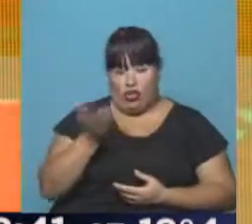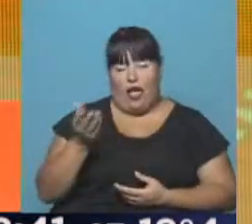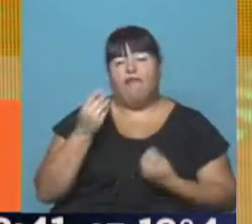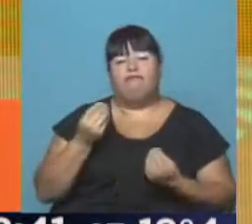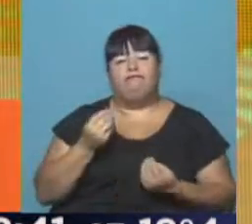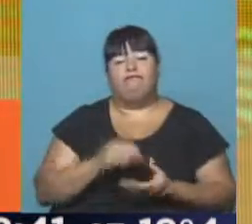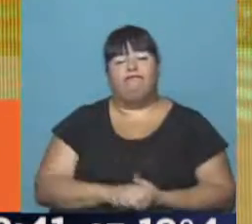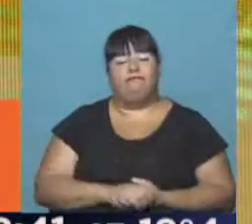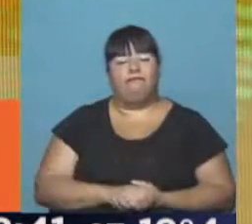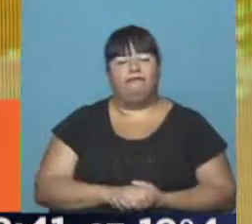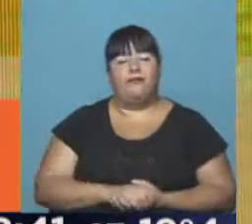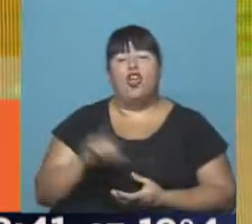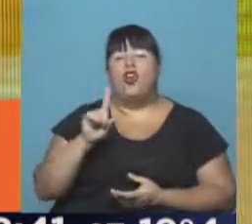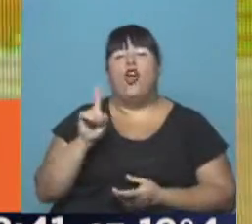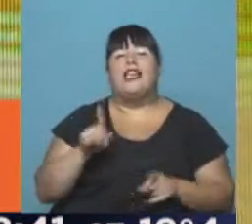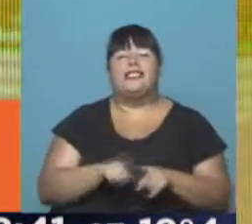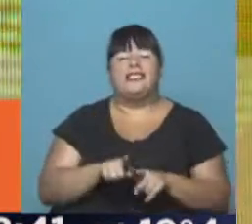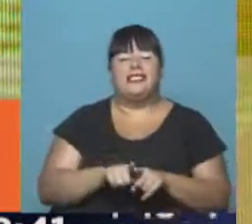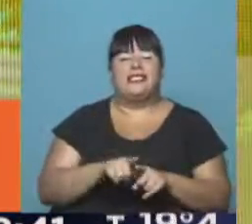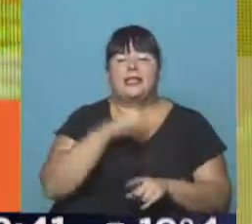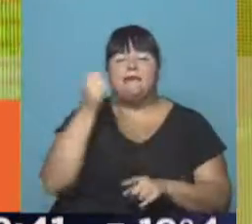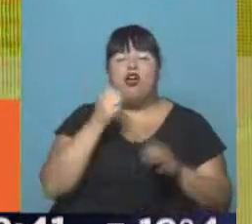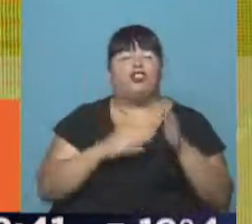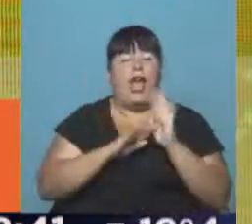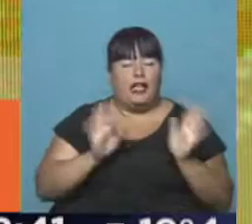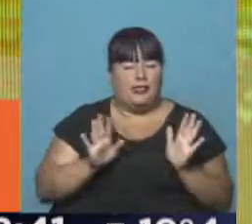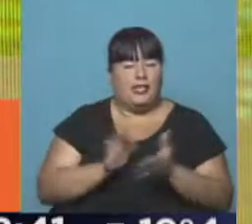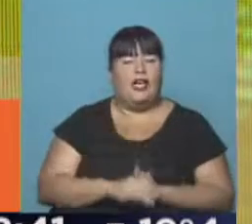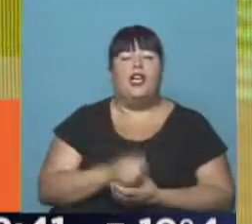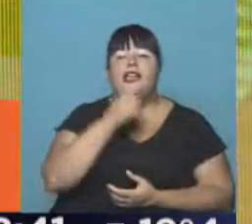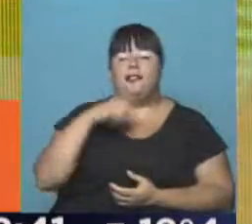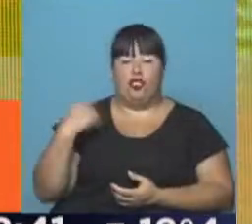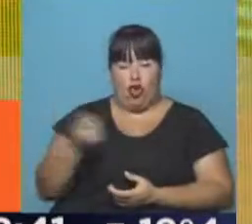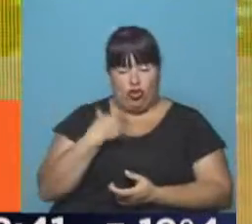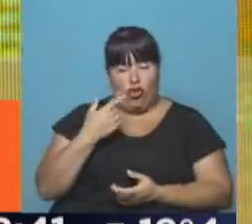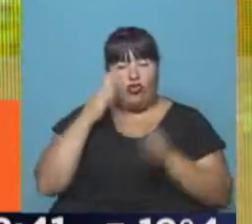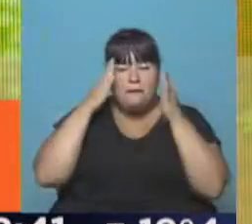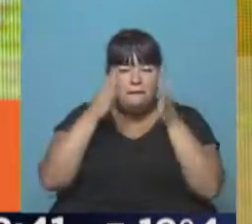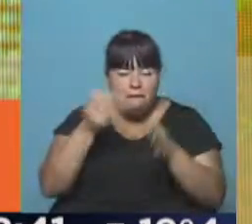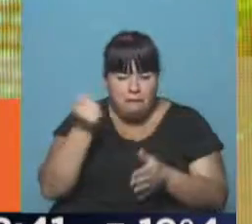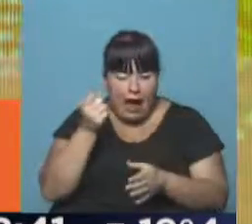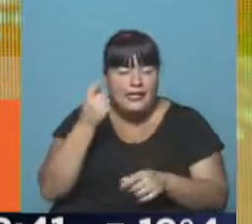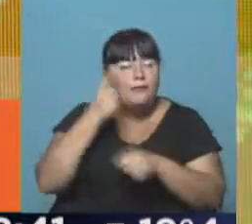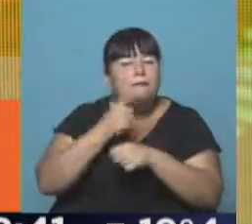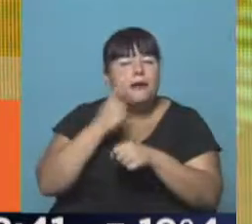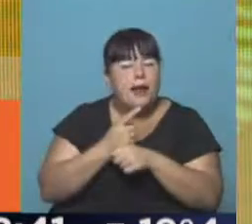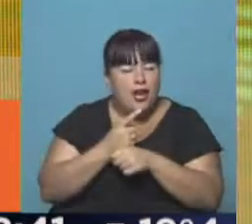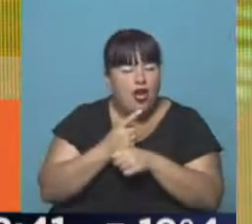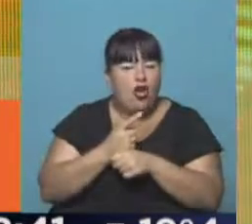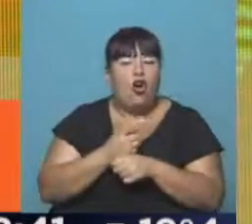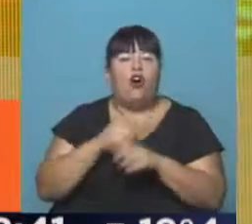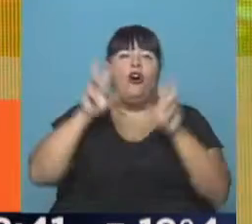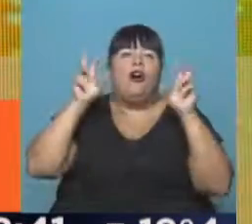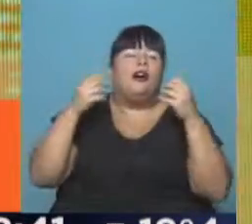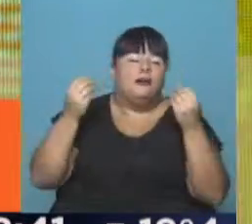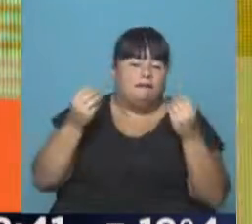que no son del todo centrales. Digamos, si nosotros nos centráramos principalmente en la lógica